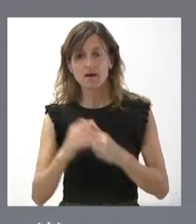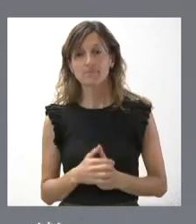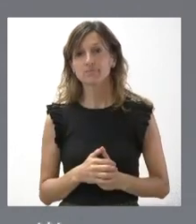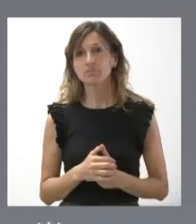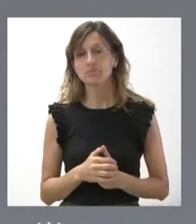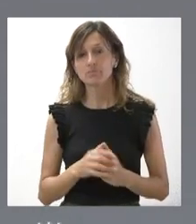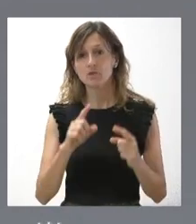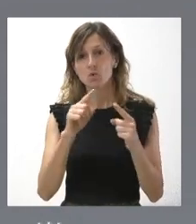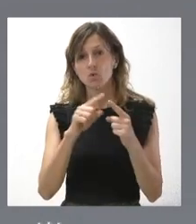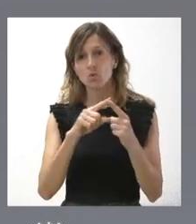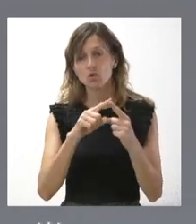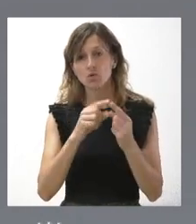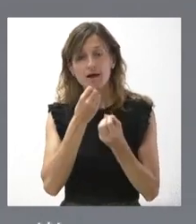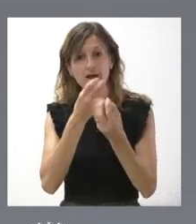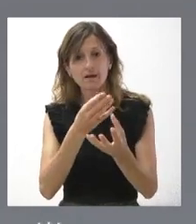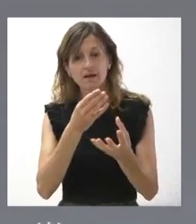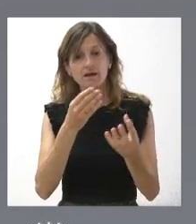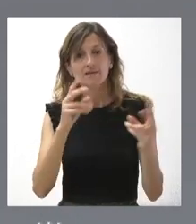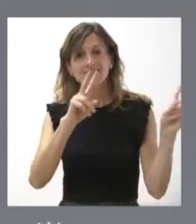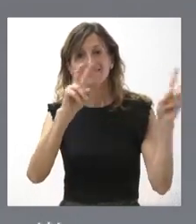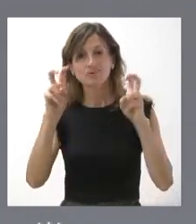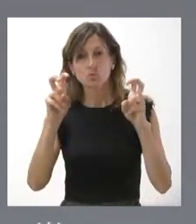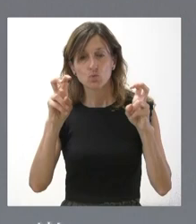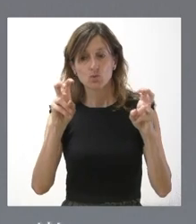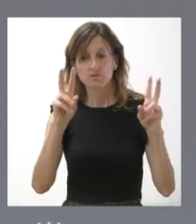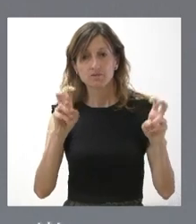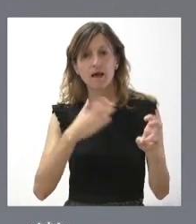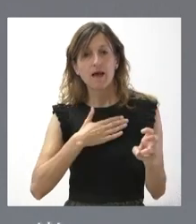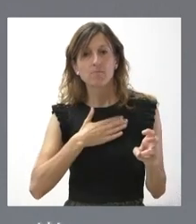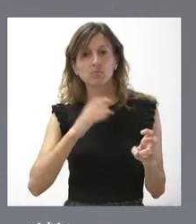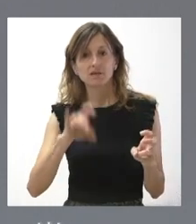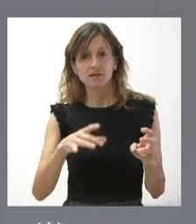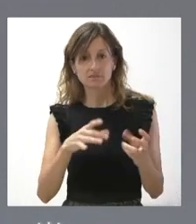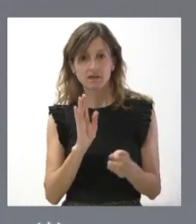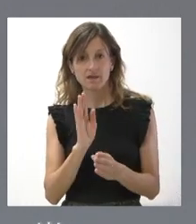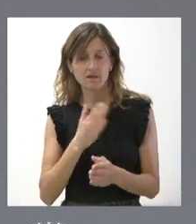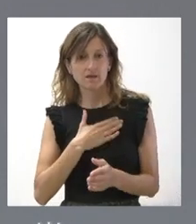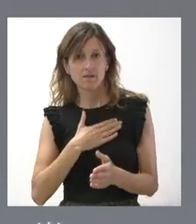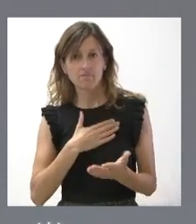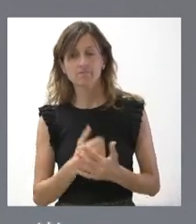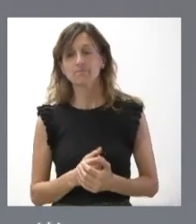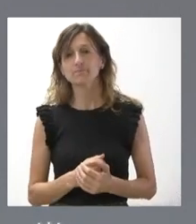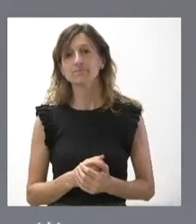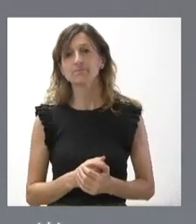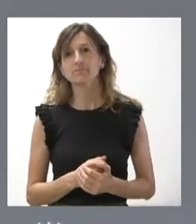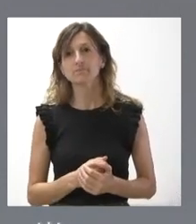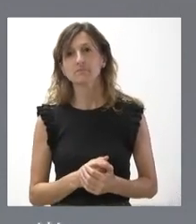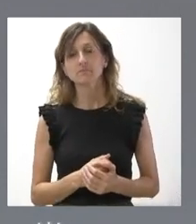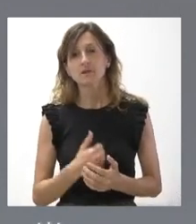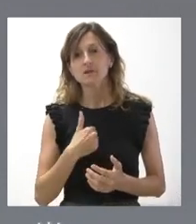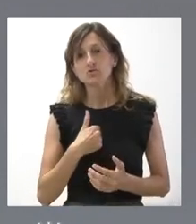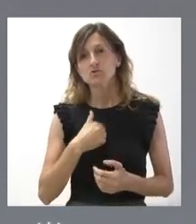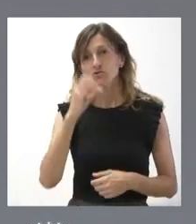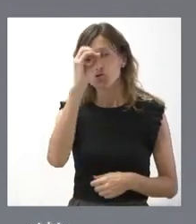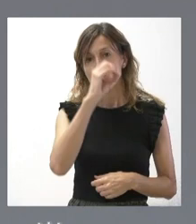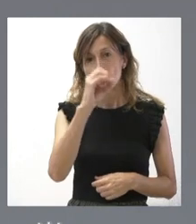que aclarar la titularidad del bien, quién es el propietario del bien. Yo tengo una opinión, pero esto